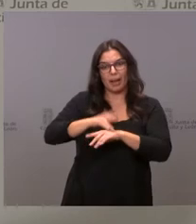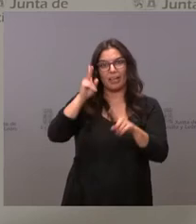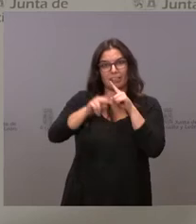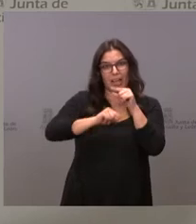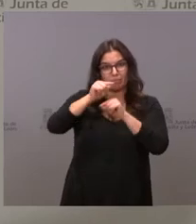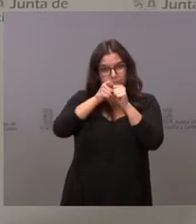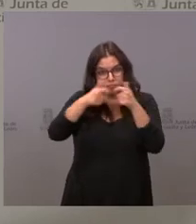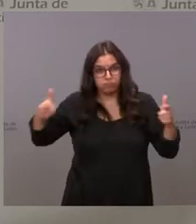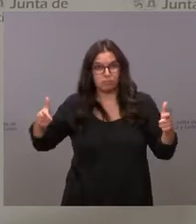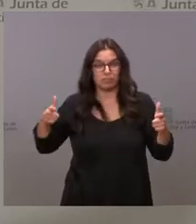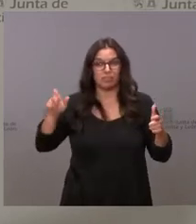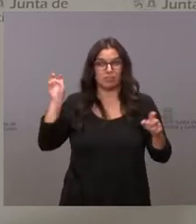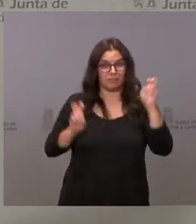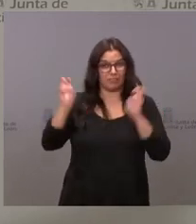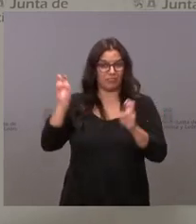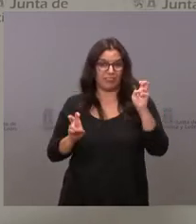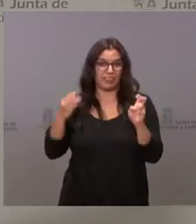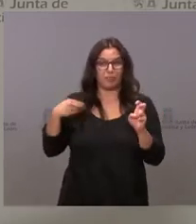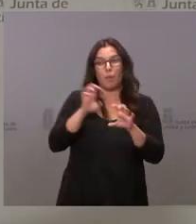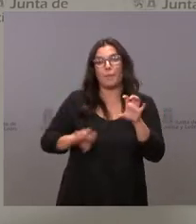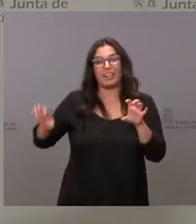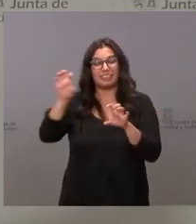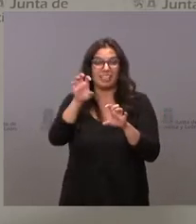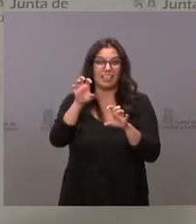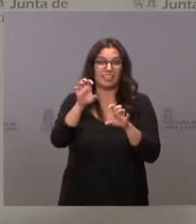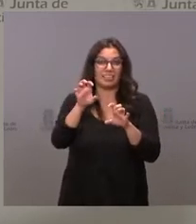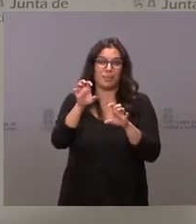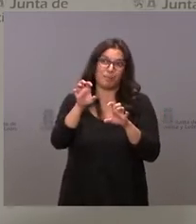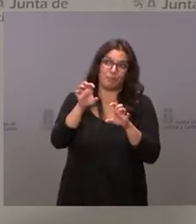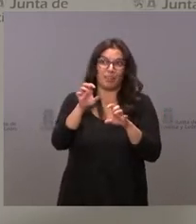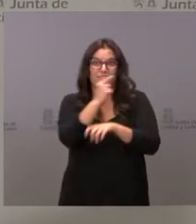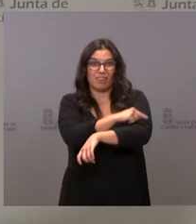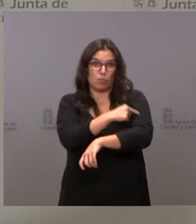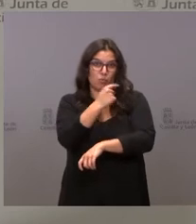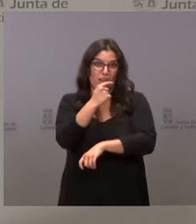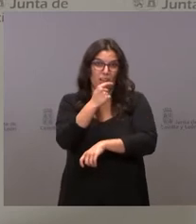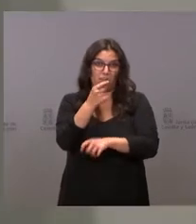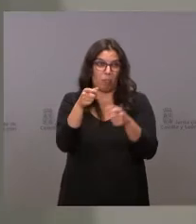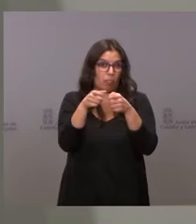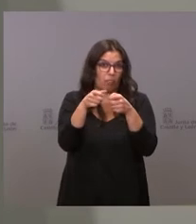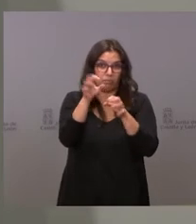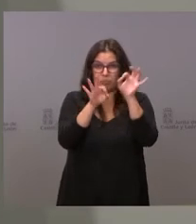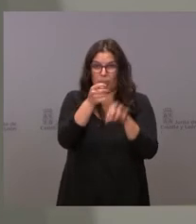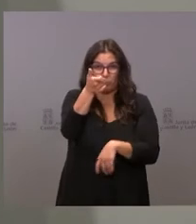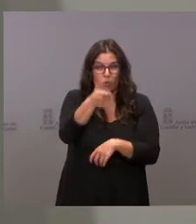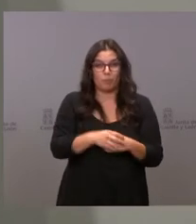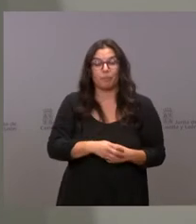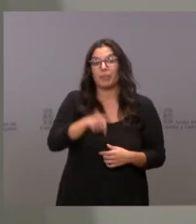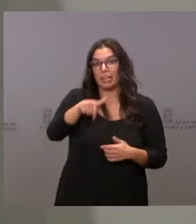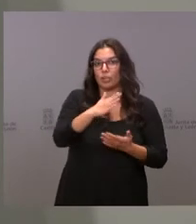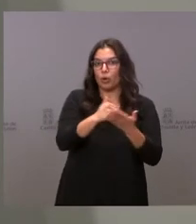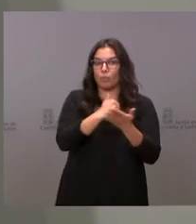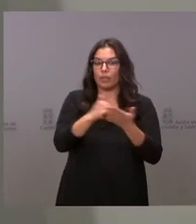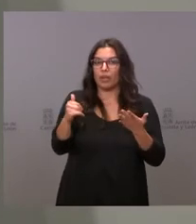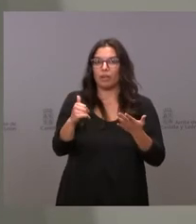produzcan rebrotes de este tipo entre la gente que llega de países que tienen menor grado de vacunación? Gracias. En esta comunidad se está vacunando